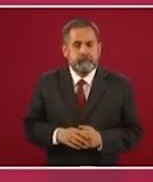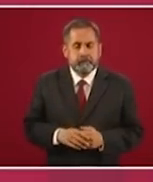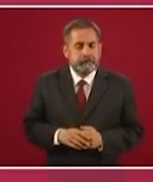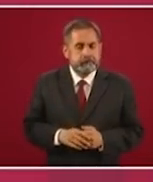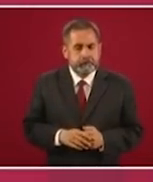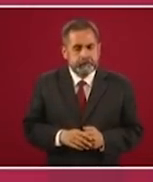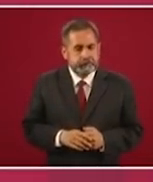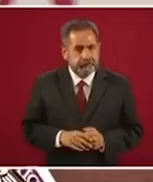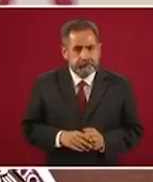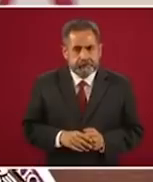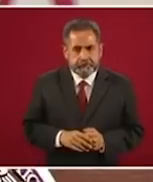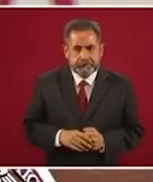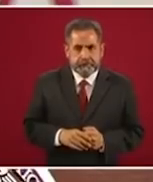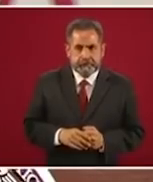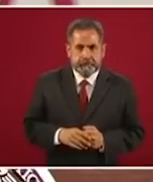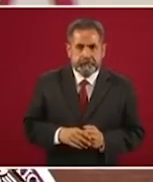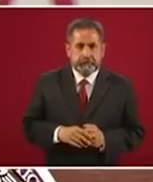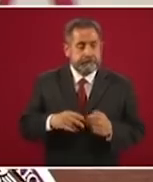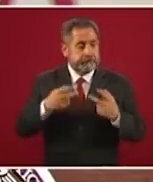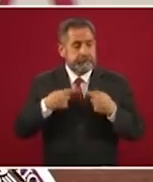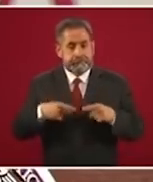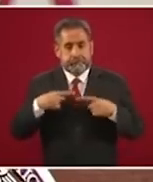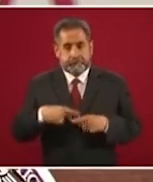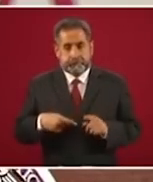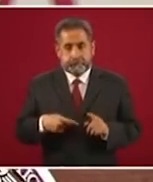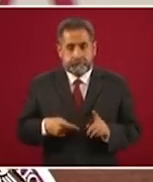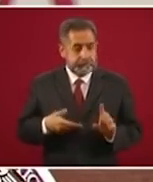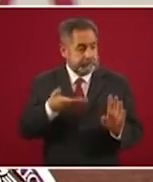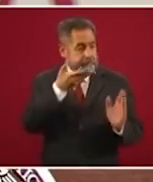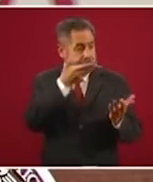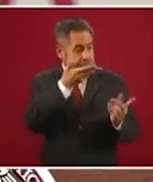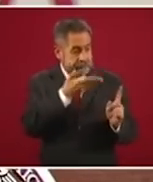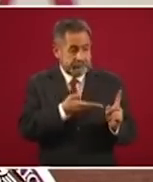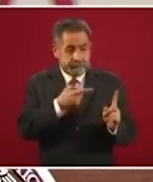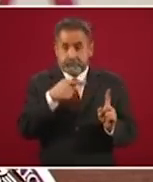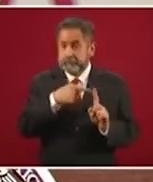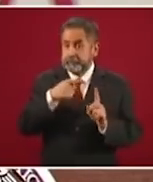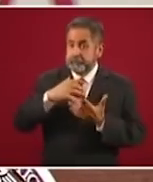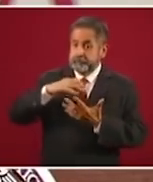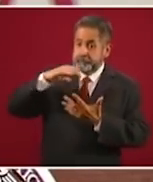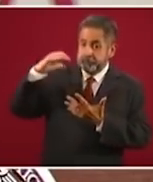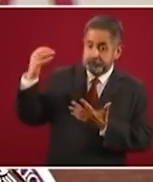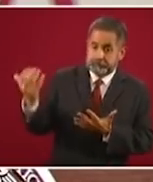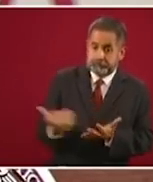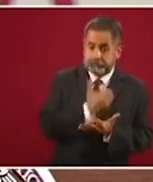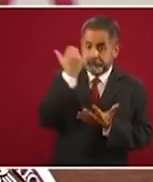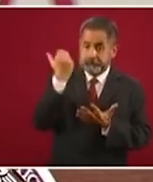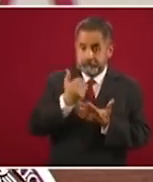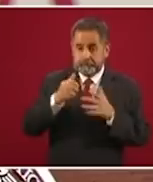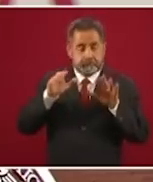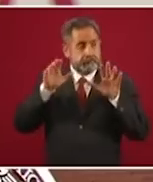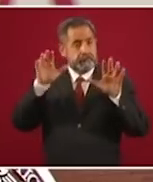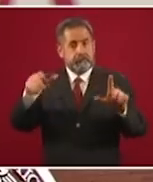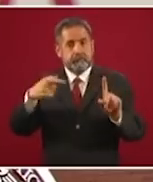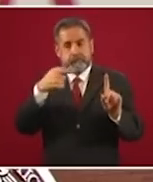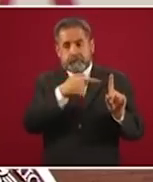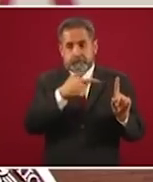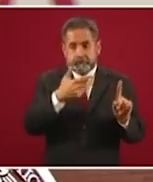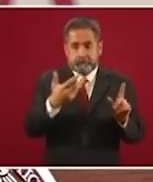de la persona que te saque un avión. No tengo